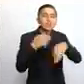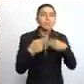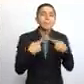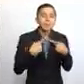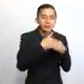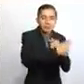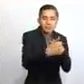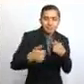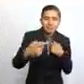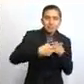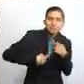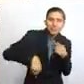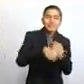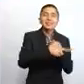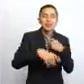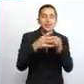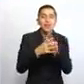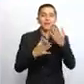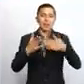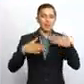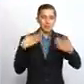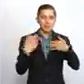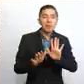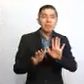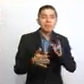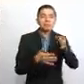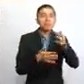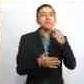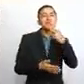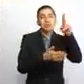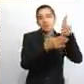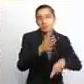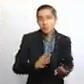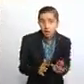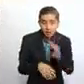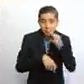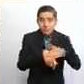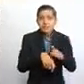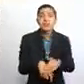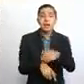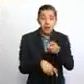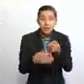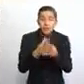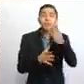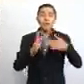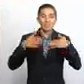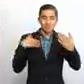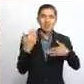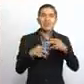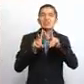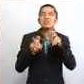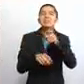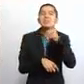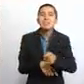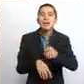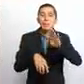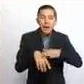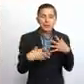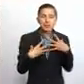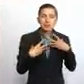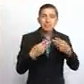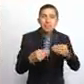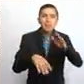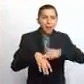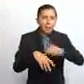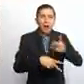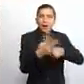todas y todos esta etapa de la nueva convivencia. El reto de todos en esta nueva convivencia es que no aumenten los contagios